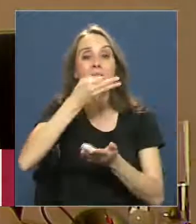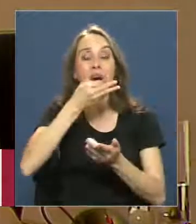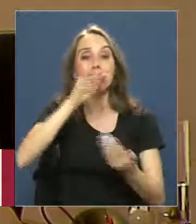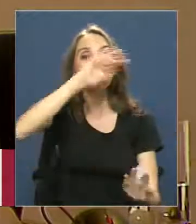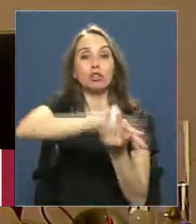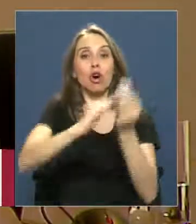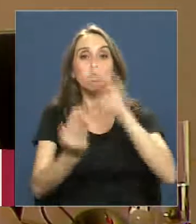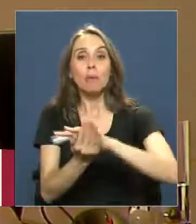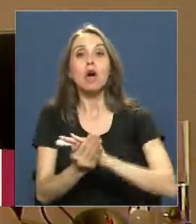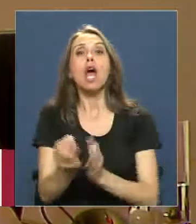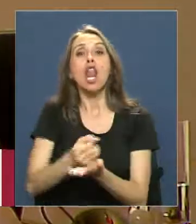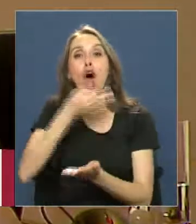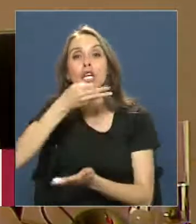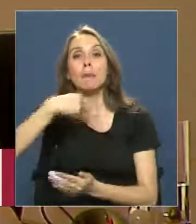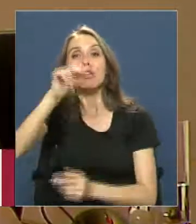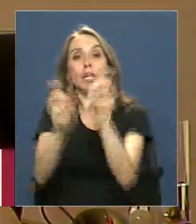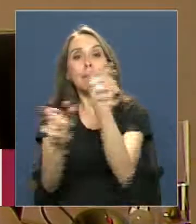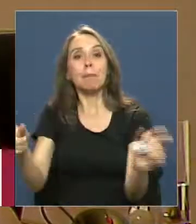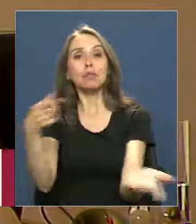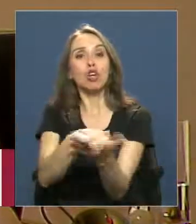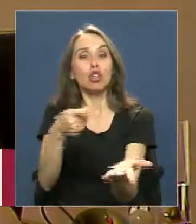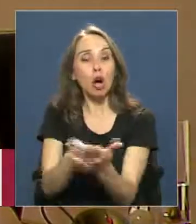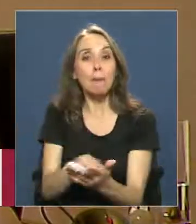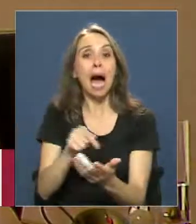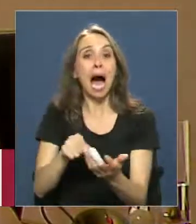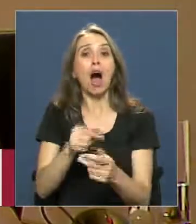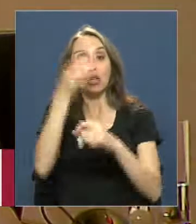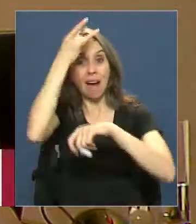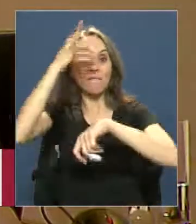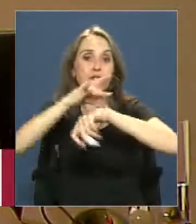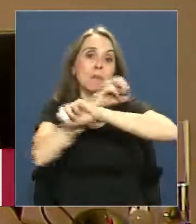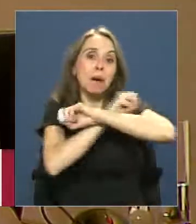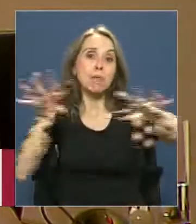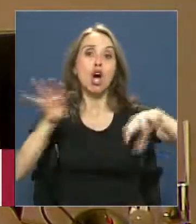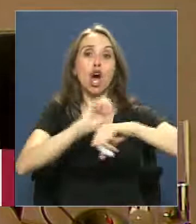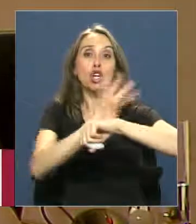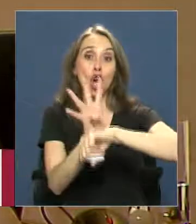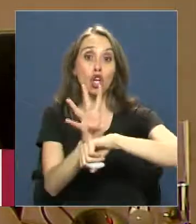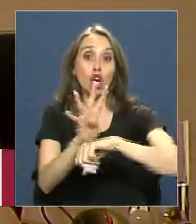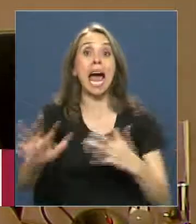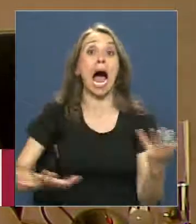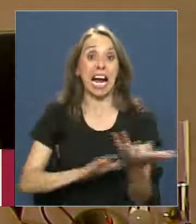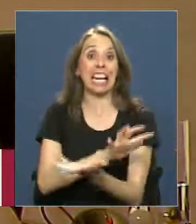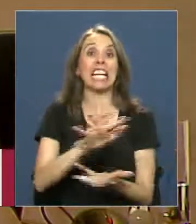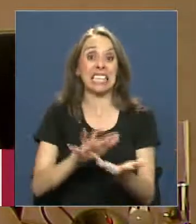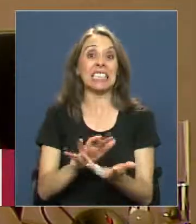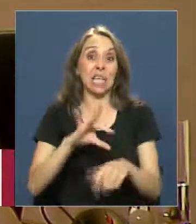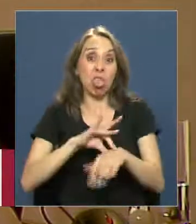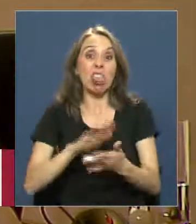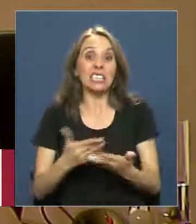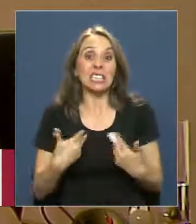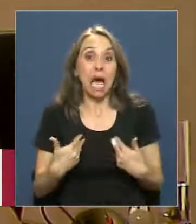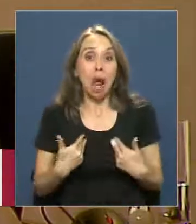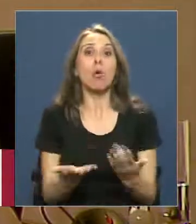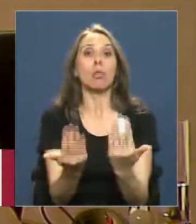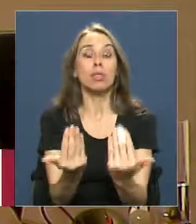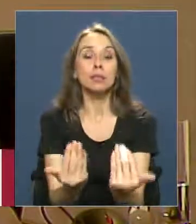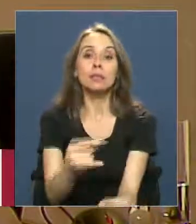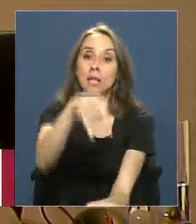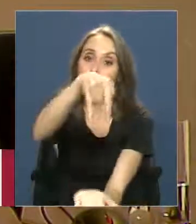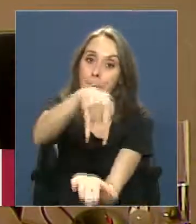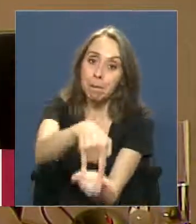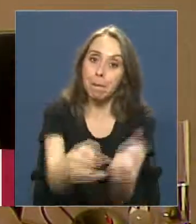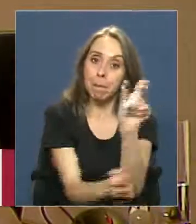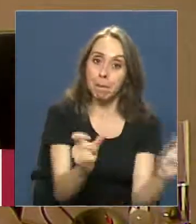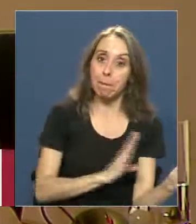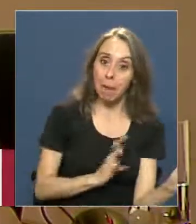más solicitados. Ante esta crisis sanitaria por la pandemia del coronavirus, se hace imprescindible que este Parlamento le